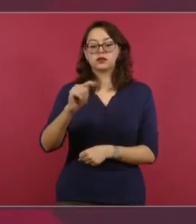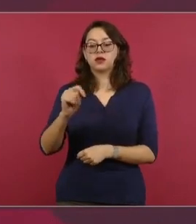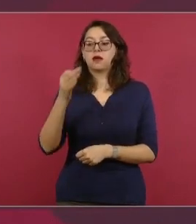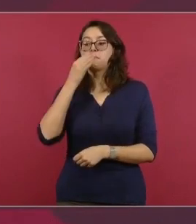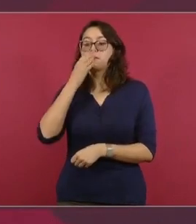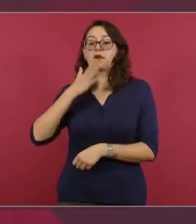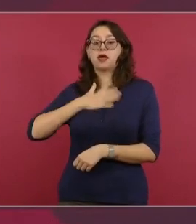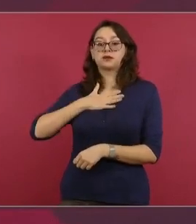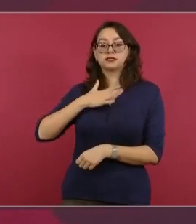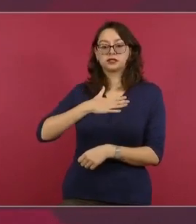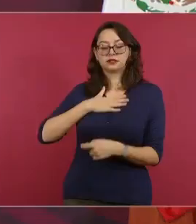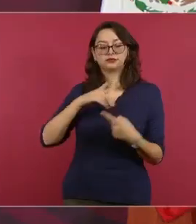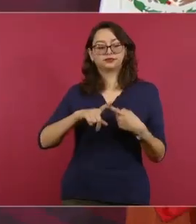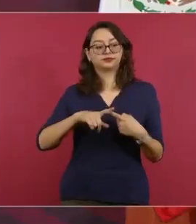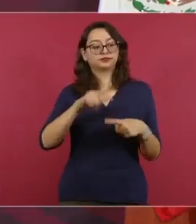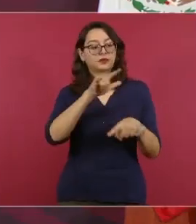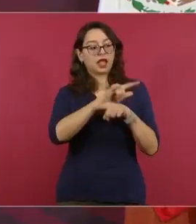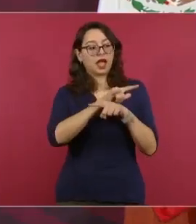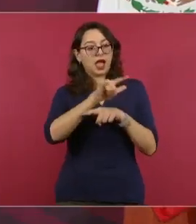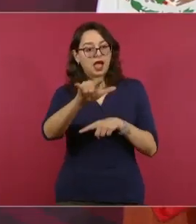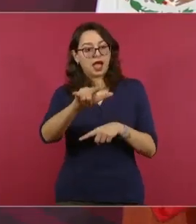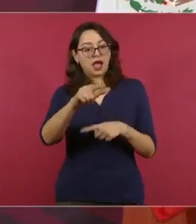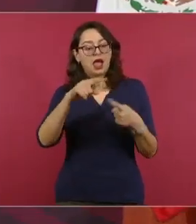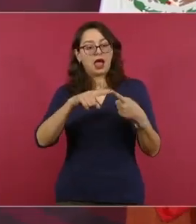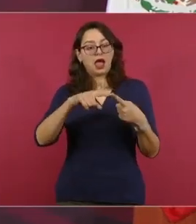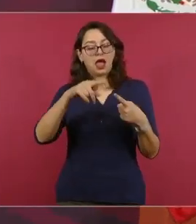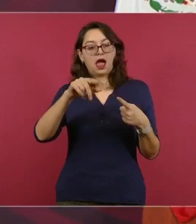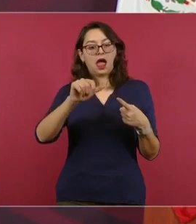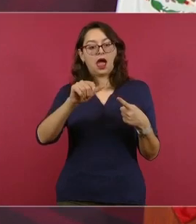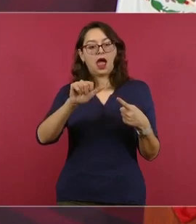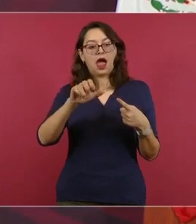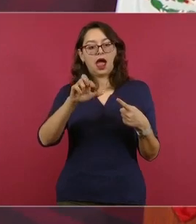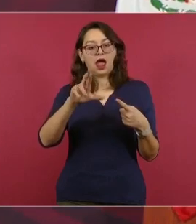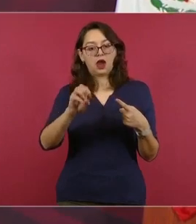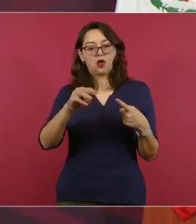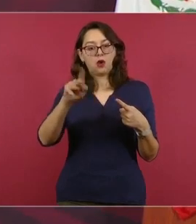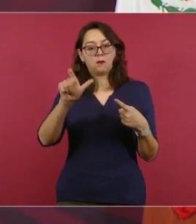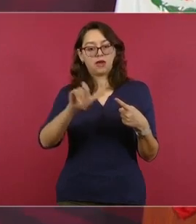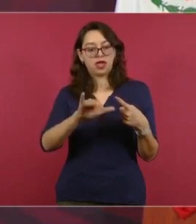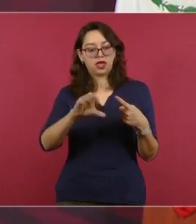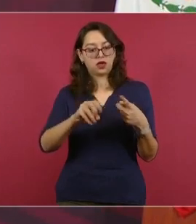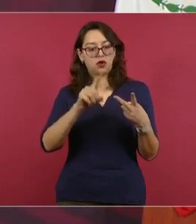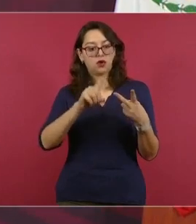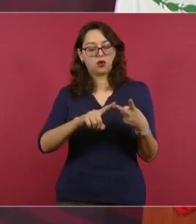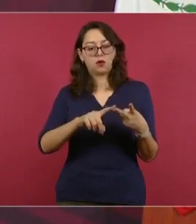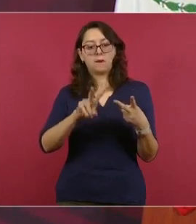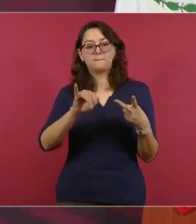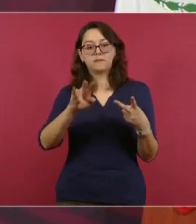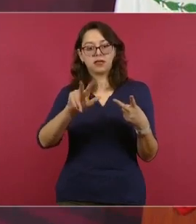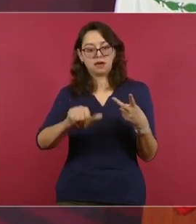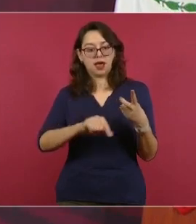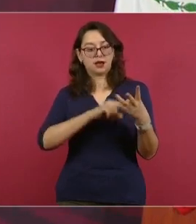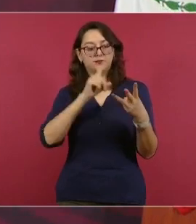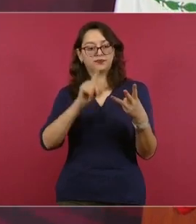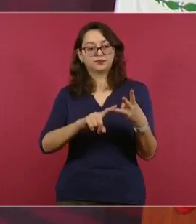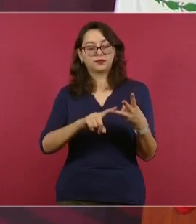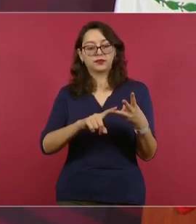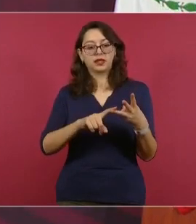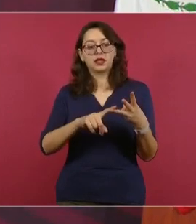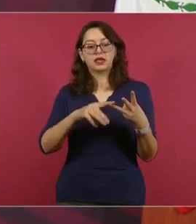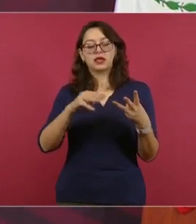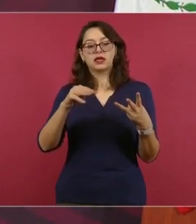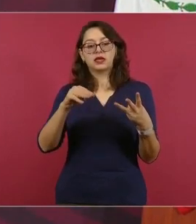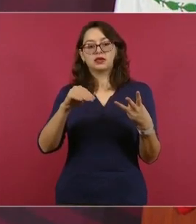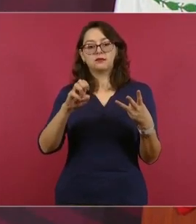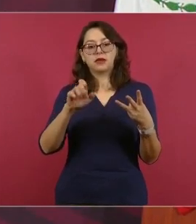y Volaris van a apoyar para regresar a los turistas desde Zihuatanejo en lo que